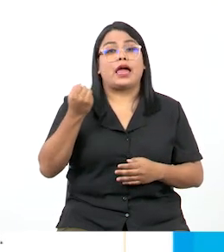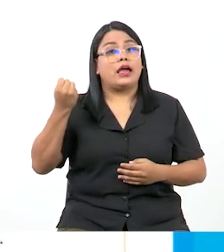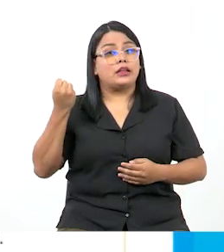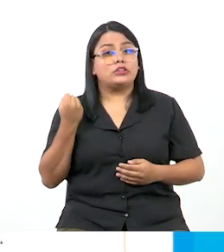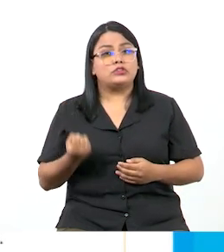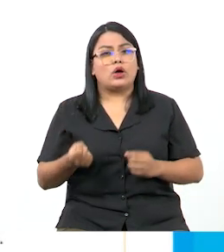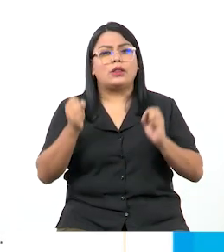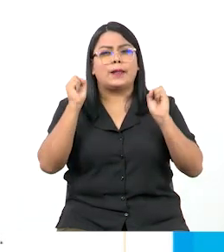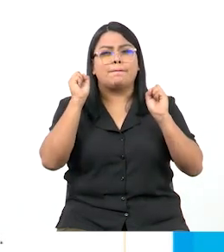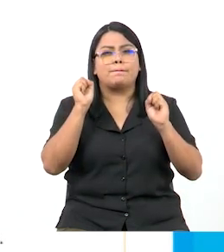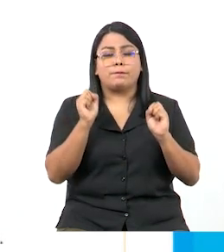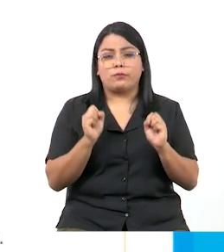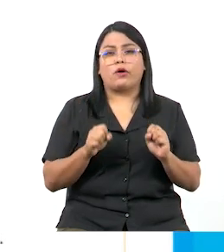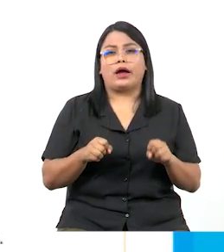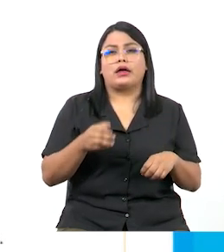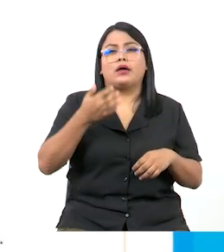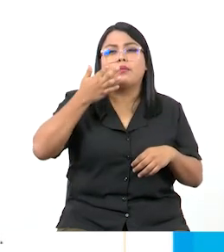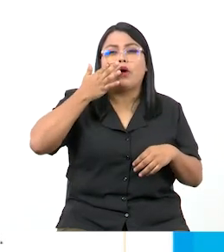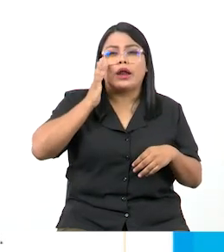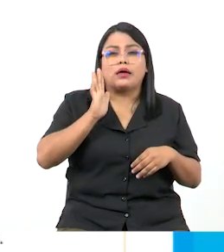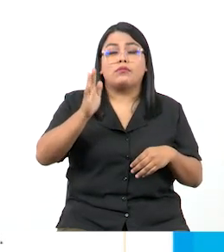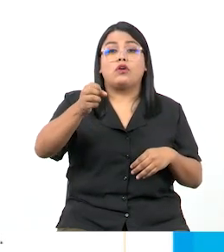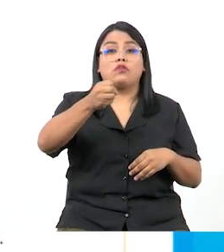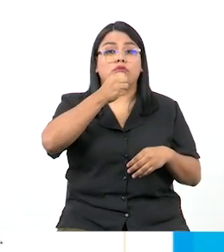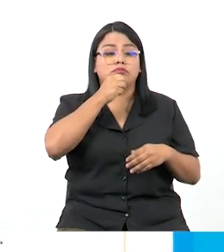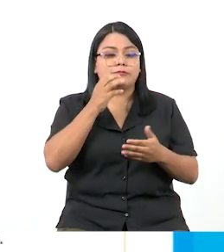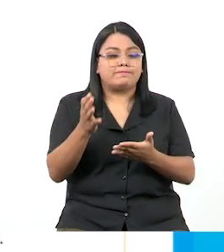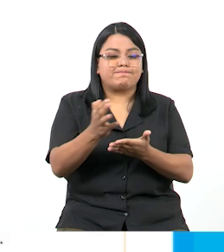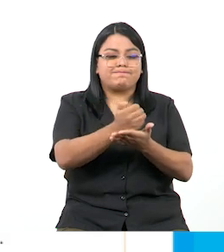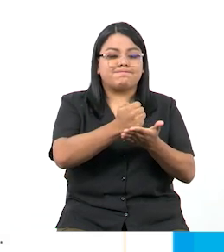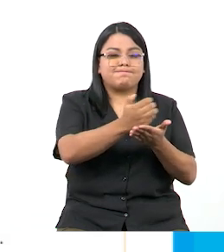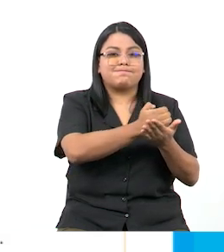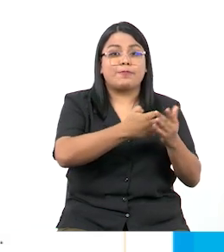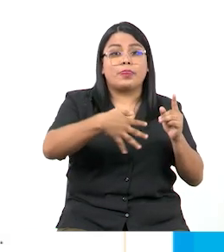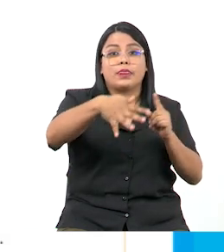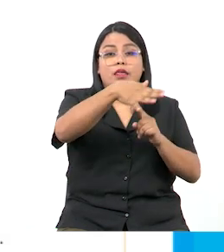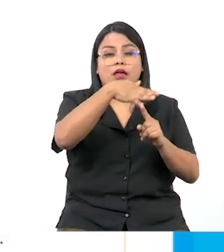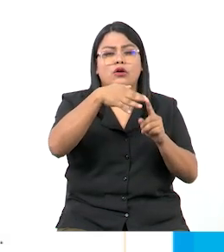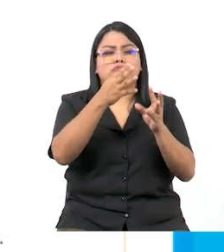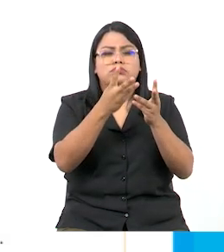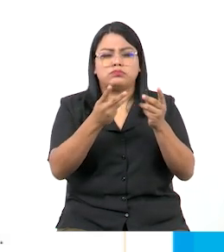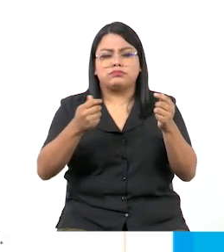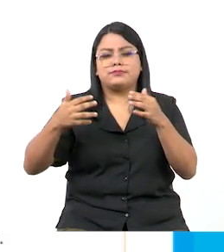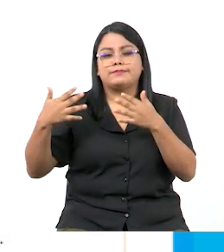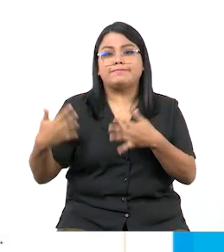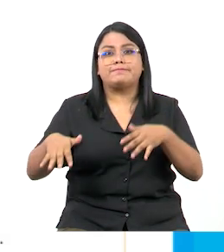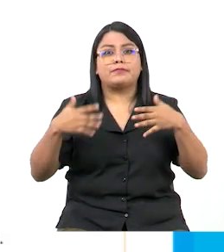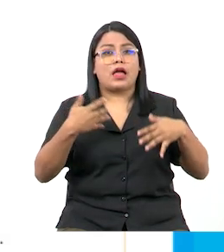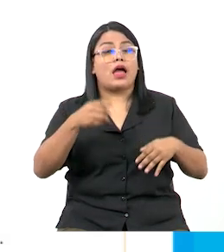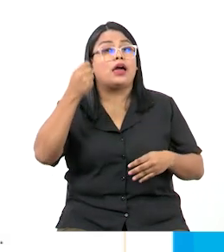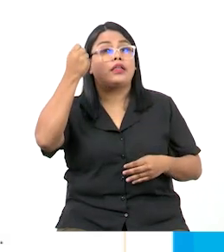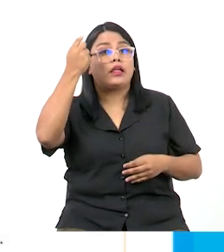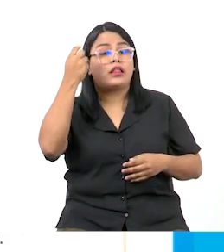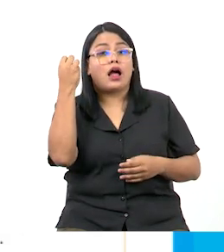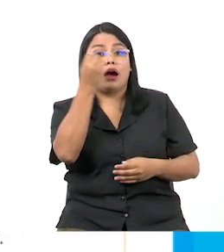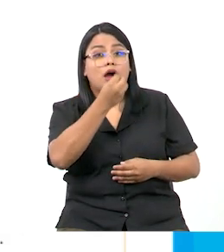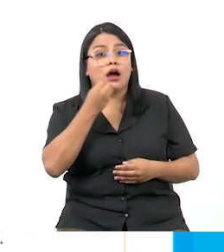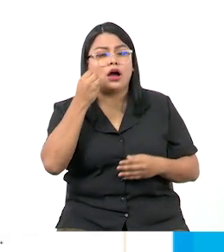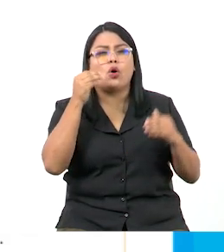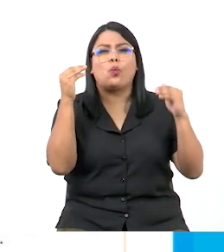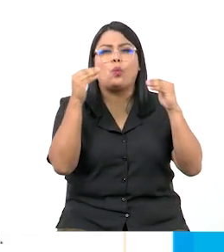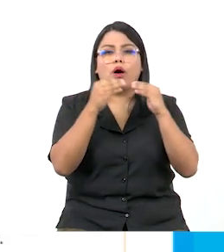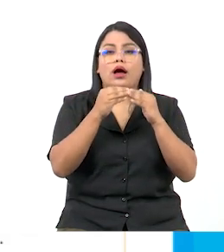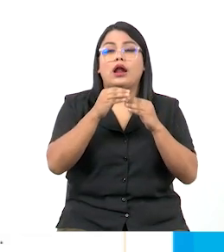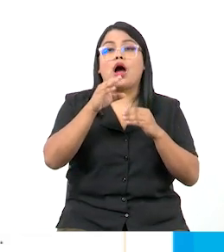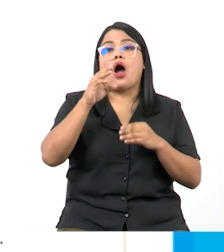Como hemos podido ver, el estudiantado hasta este momento ha retomado información del entorno y ha resuelto actividades sobre